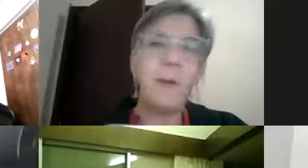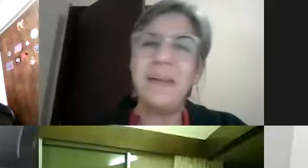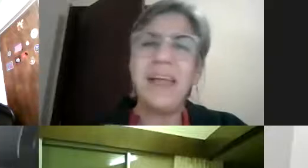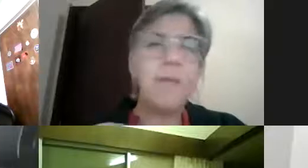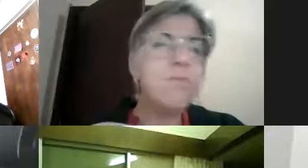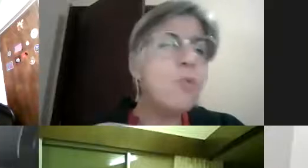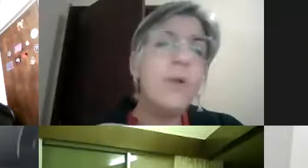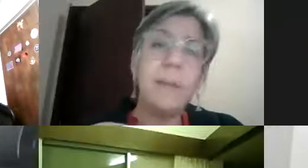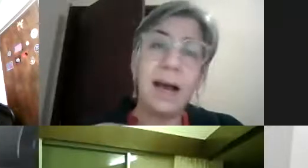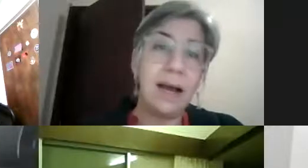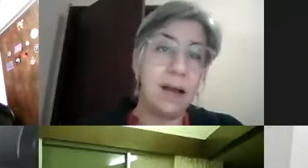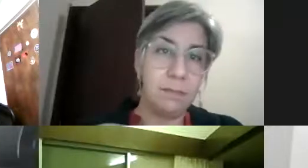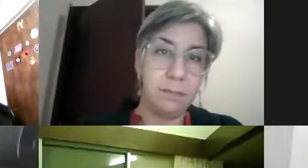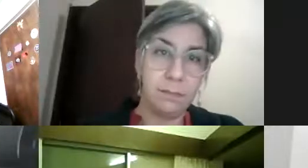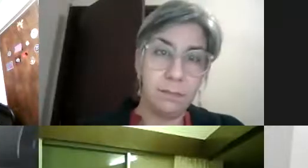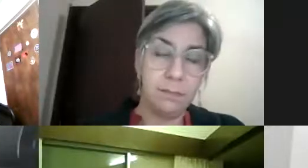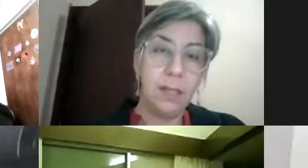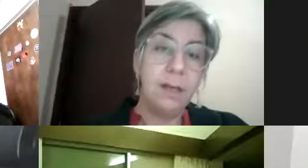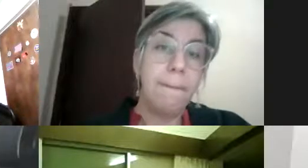la probabilidad es muy baja.